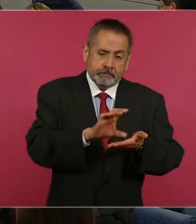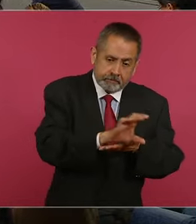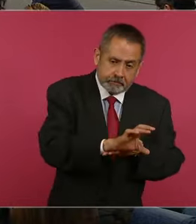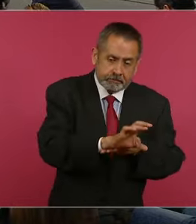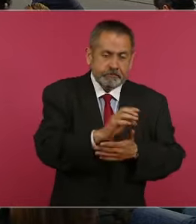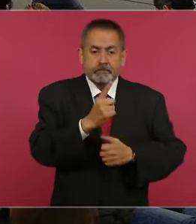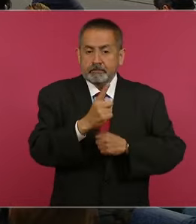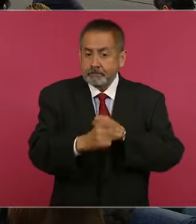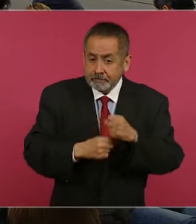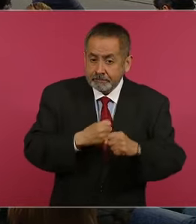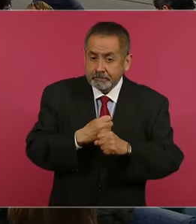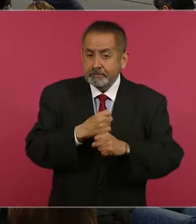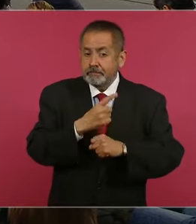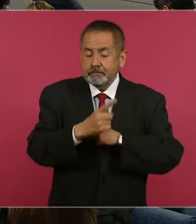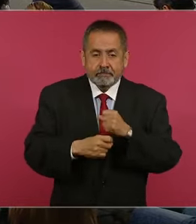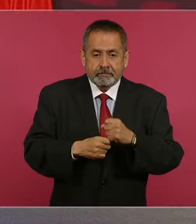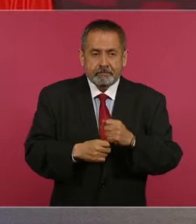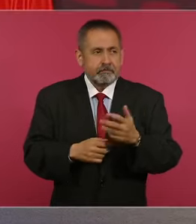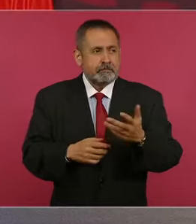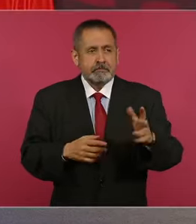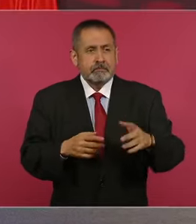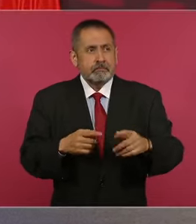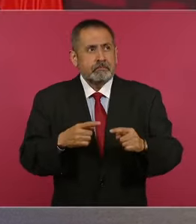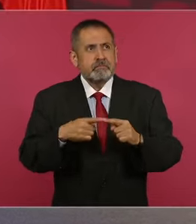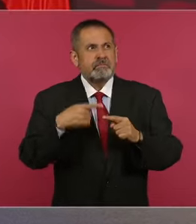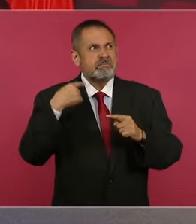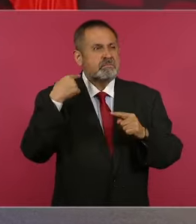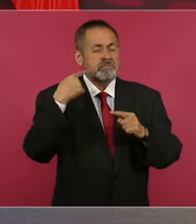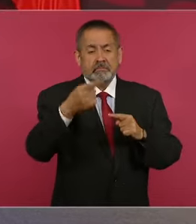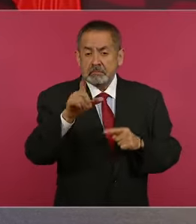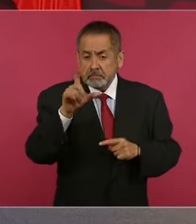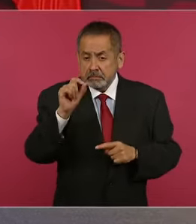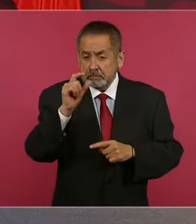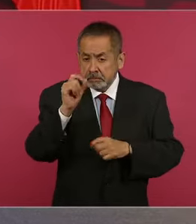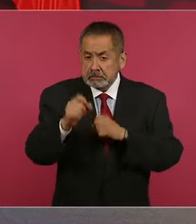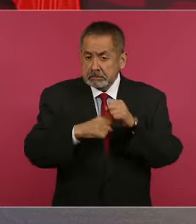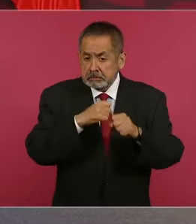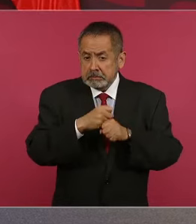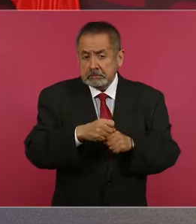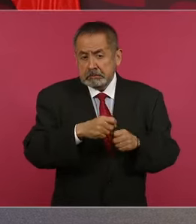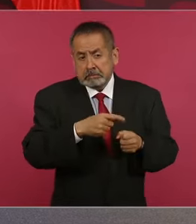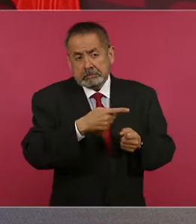Y yo creo que estaba a 20 años, sí, a 20.